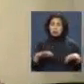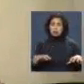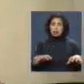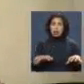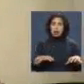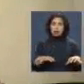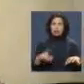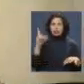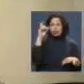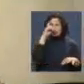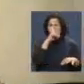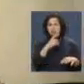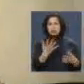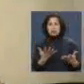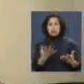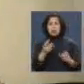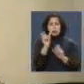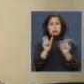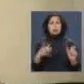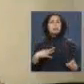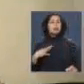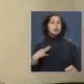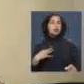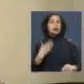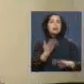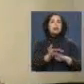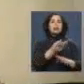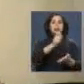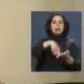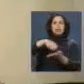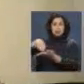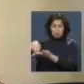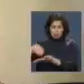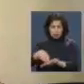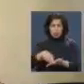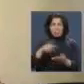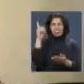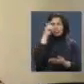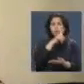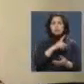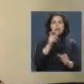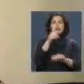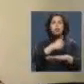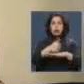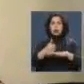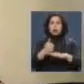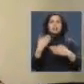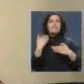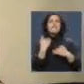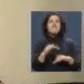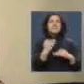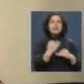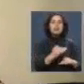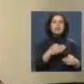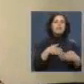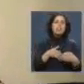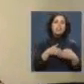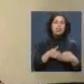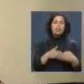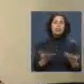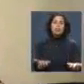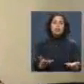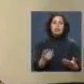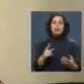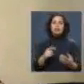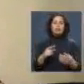mucha complejidad para la ciudadanía. Recolectar las firmas es complejo. Los alcaldes pueden bloquearlas. No se puede hacer en